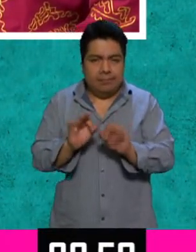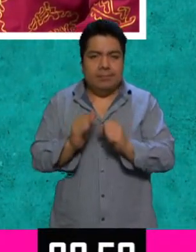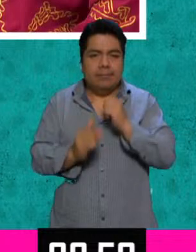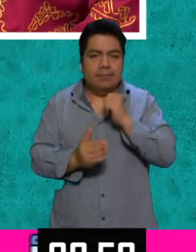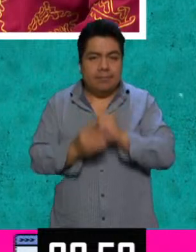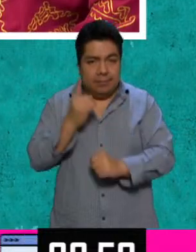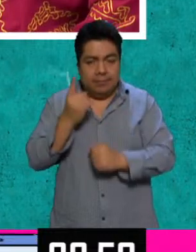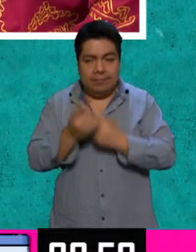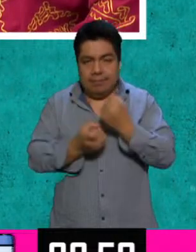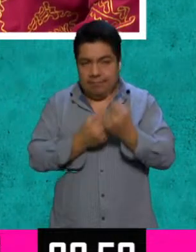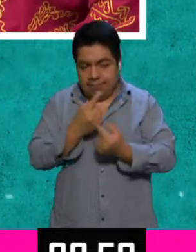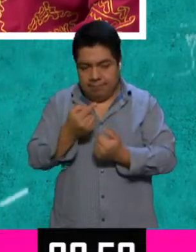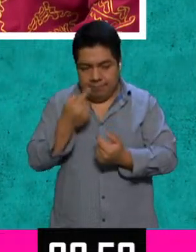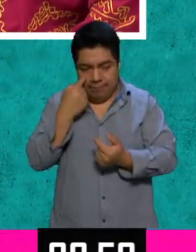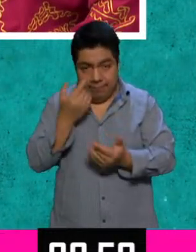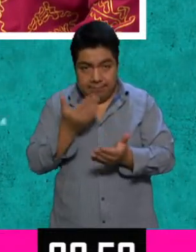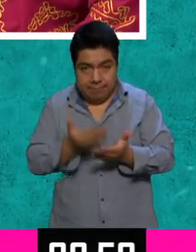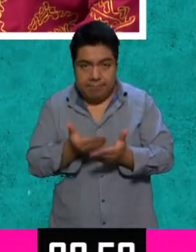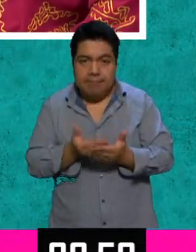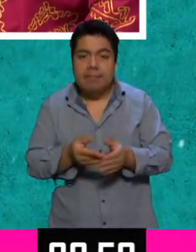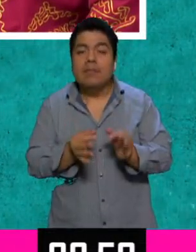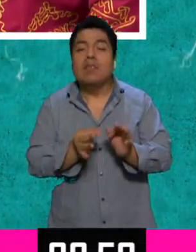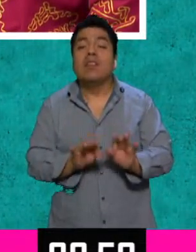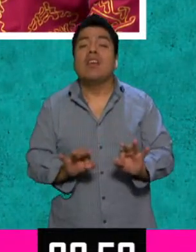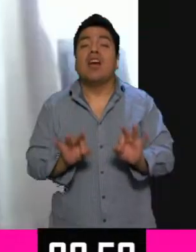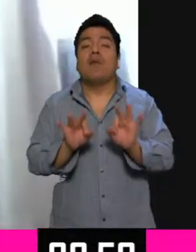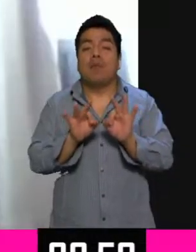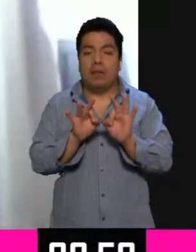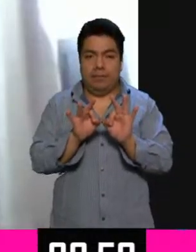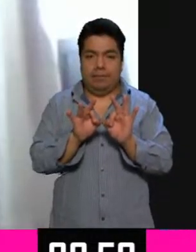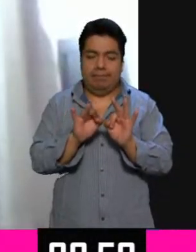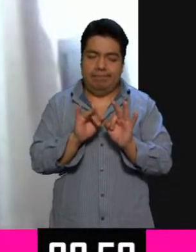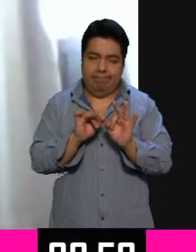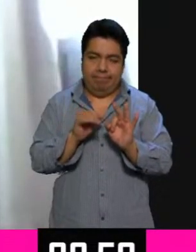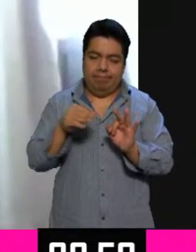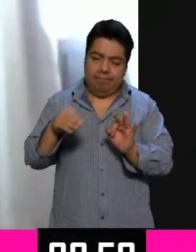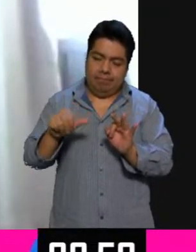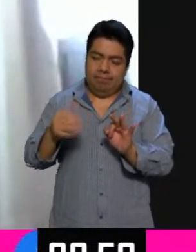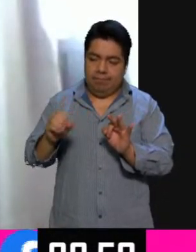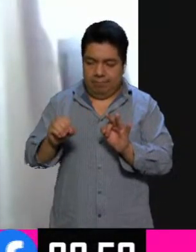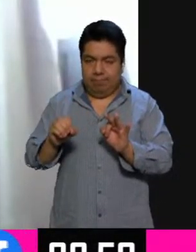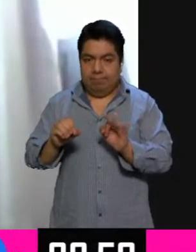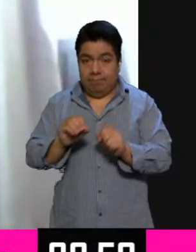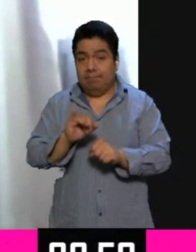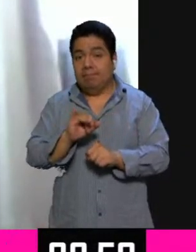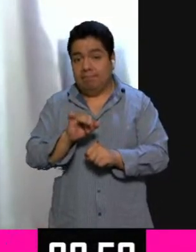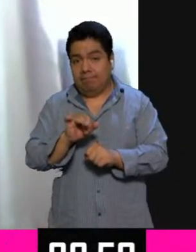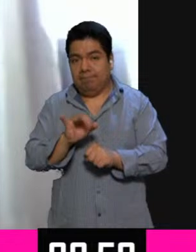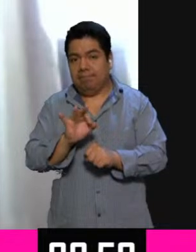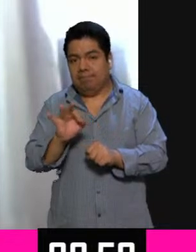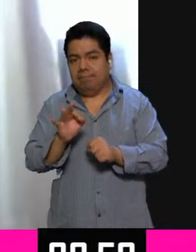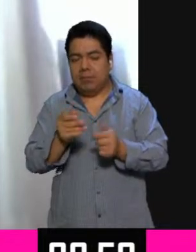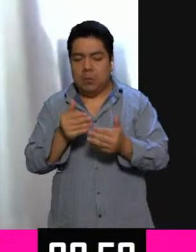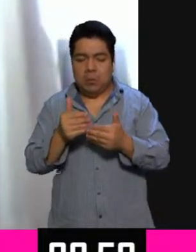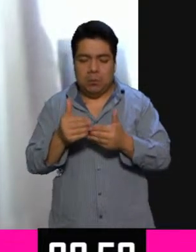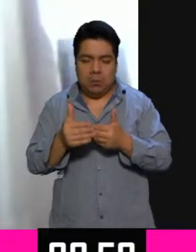hay un elemento que es clave. Sin duda, el Mayo Zambada pudo operar a lo